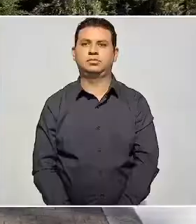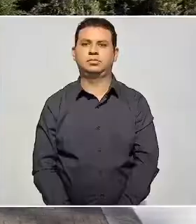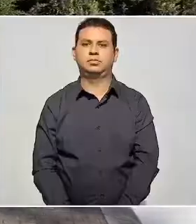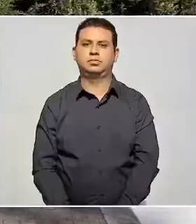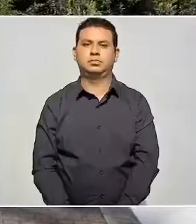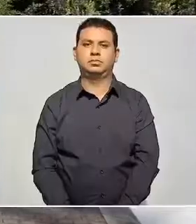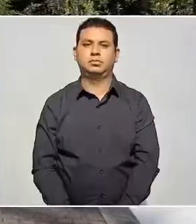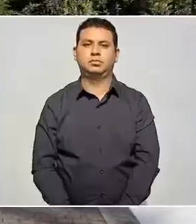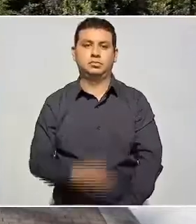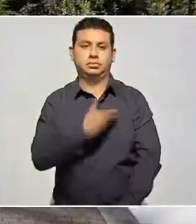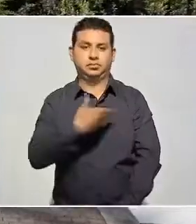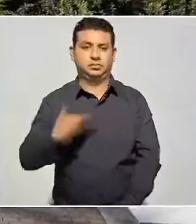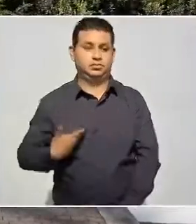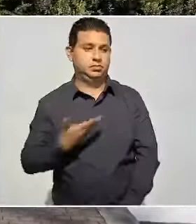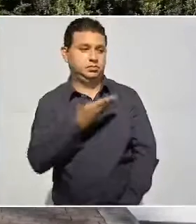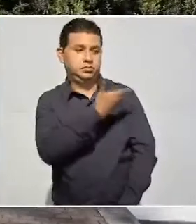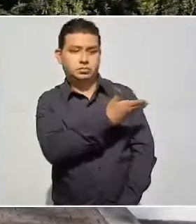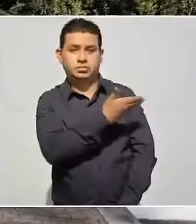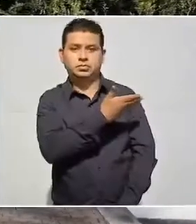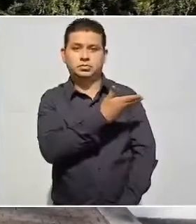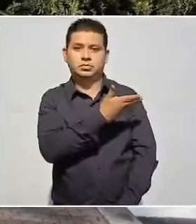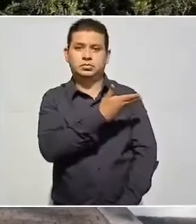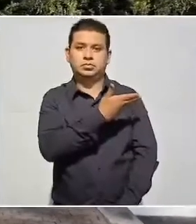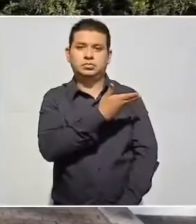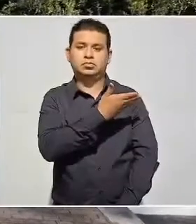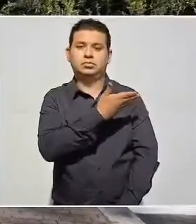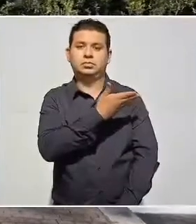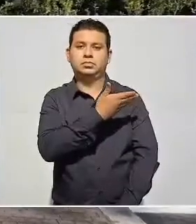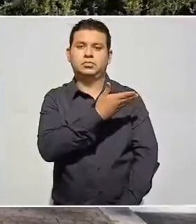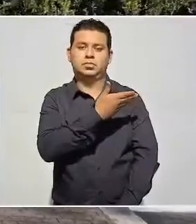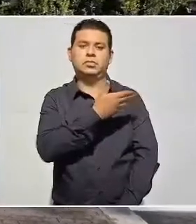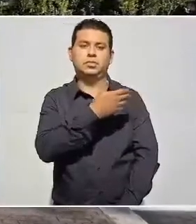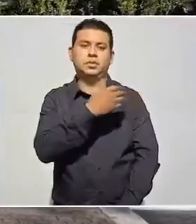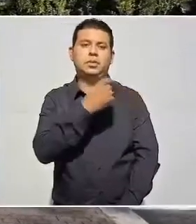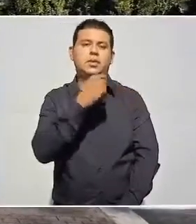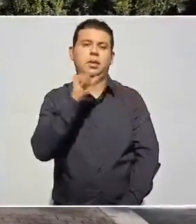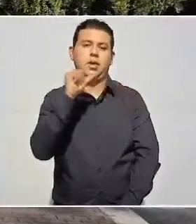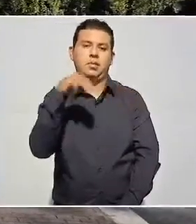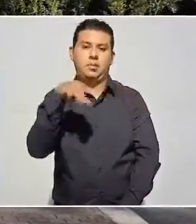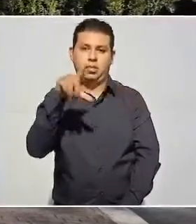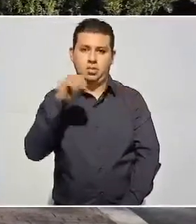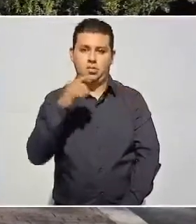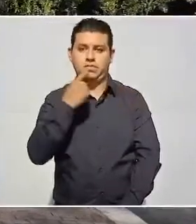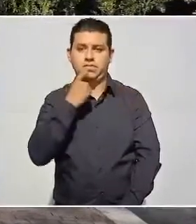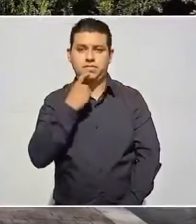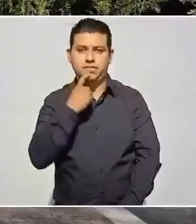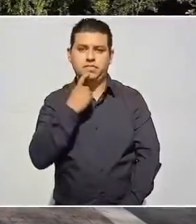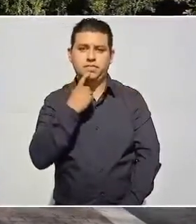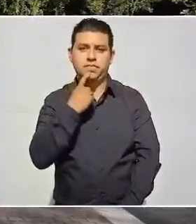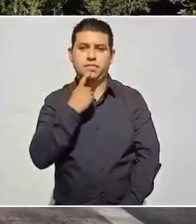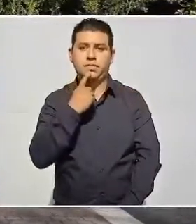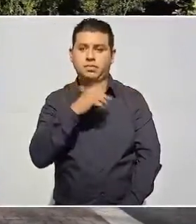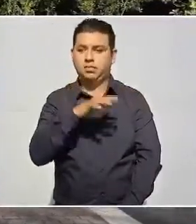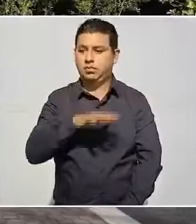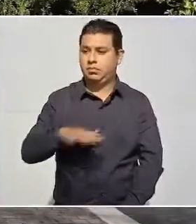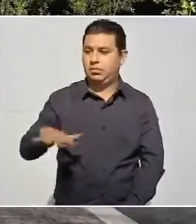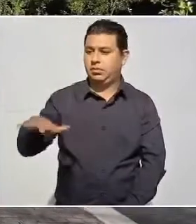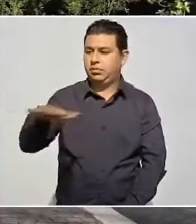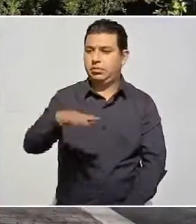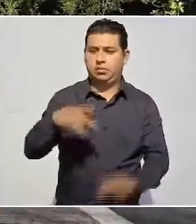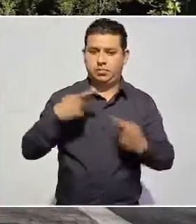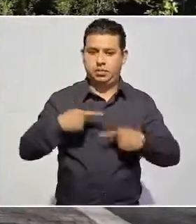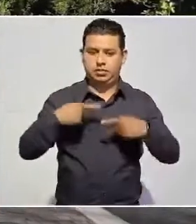Pedimos al presidente de los Estados Unidos mexicanos, licenciado Andrés Manuel López Obrador, y a los integrantes del